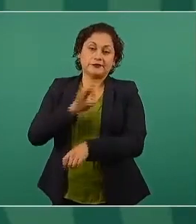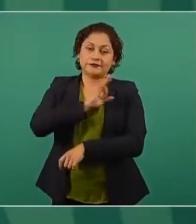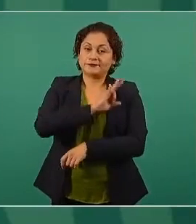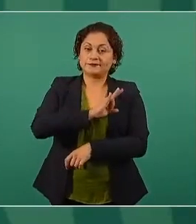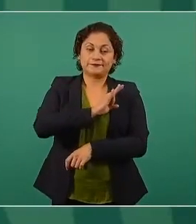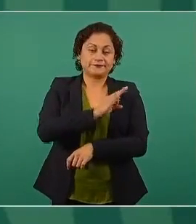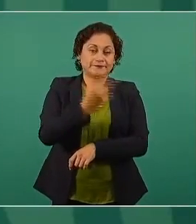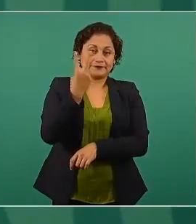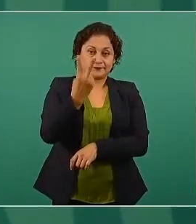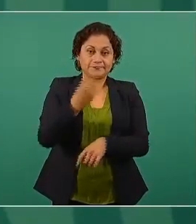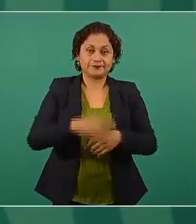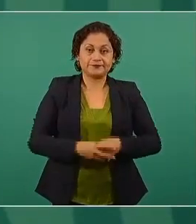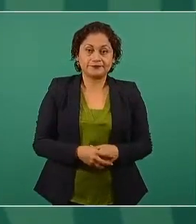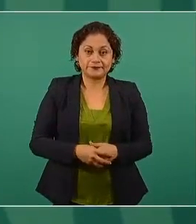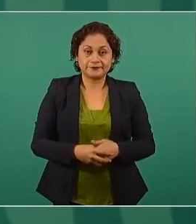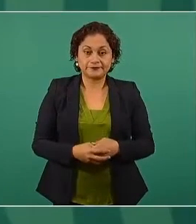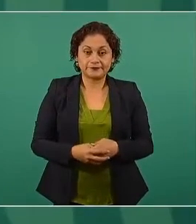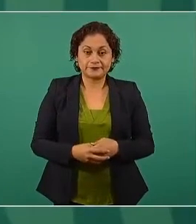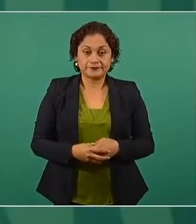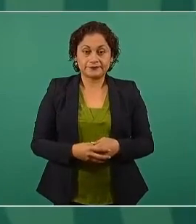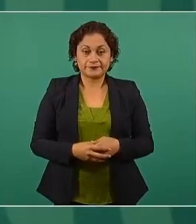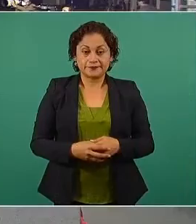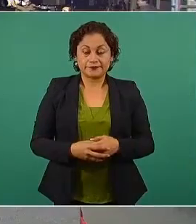dos equipos,